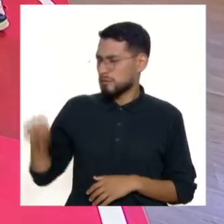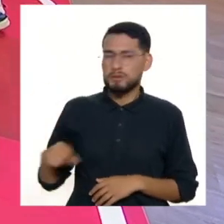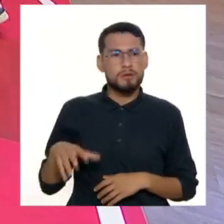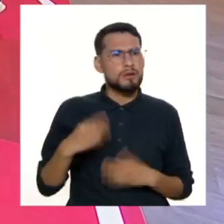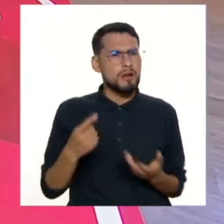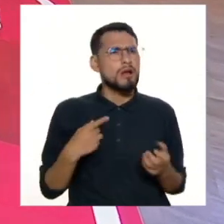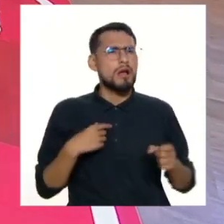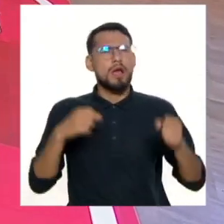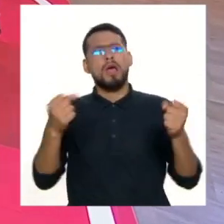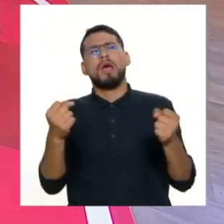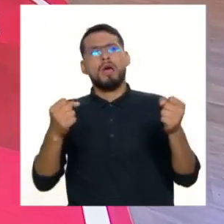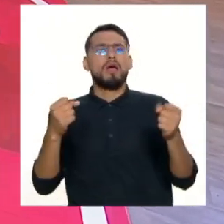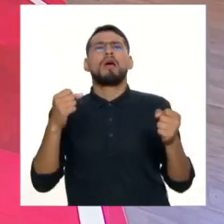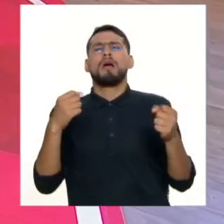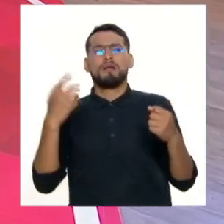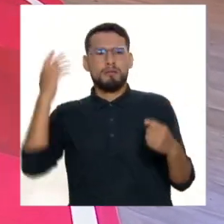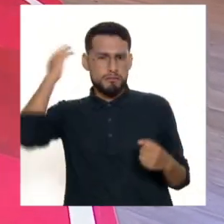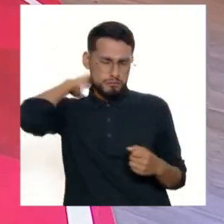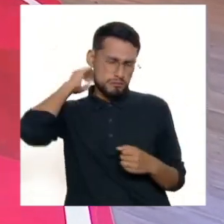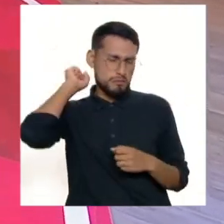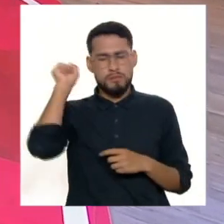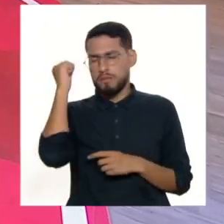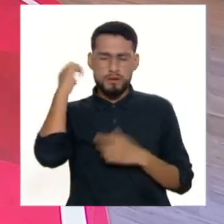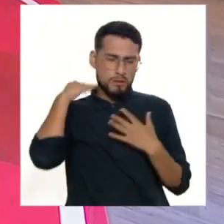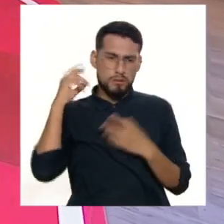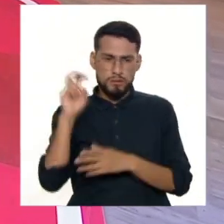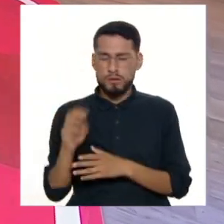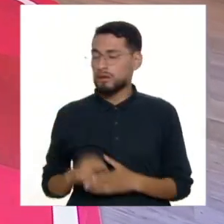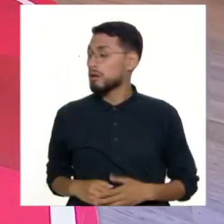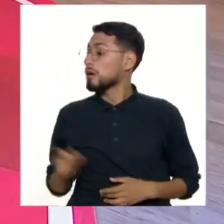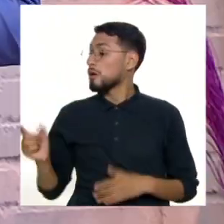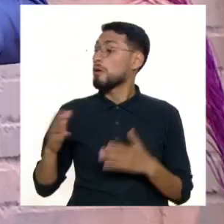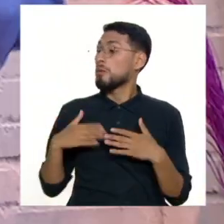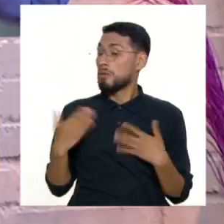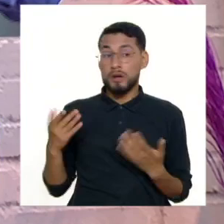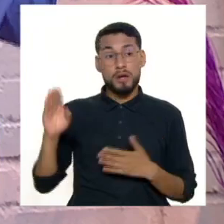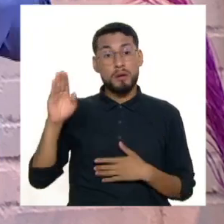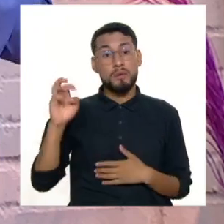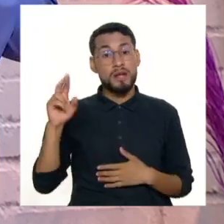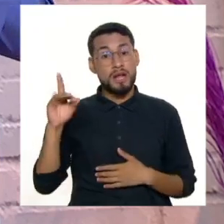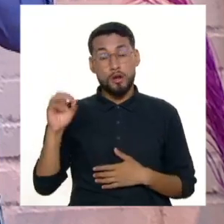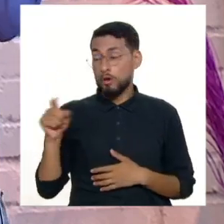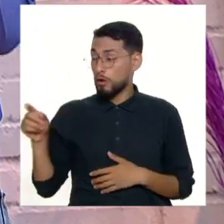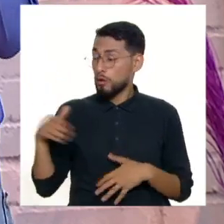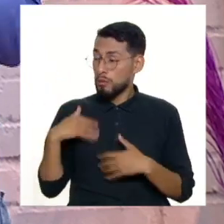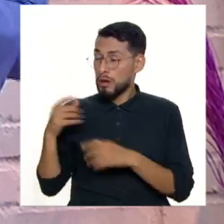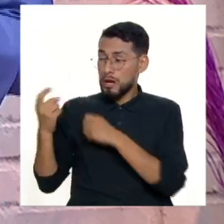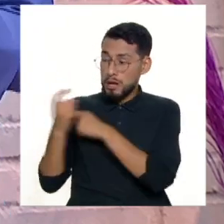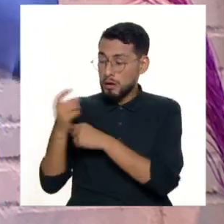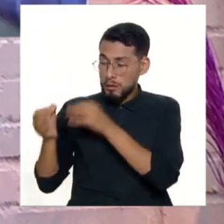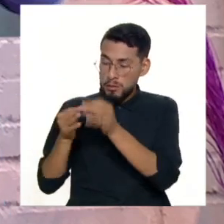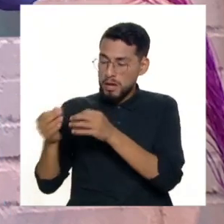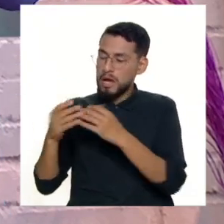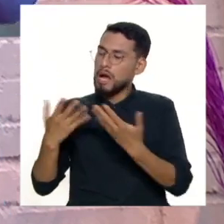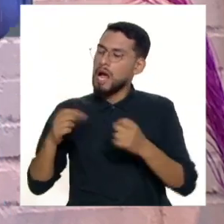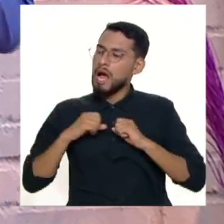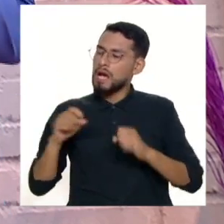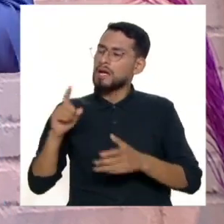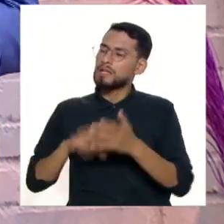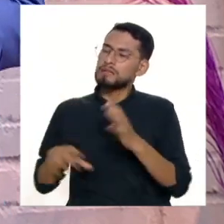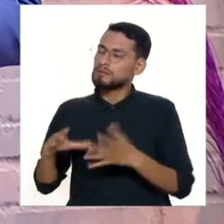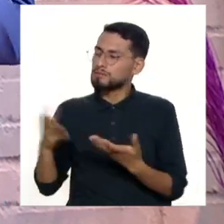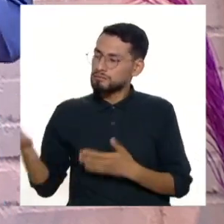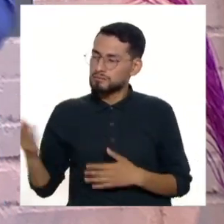tensión de estar manejando, se frían el cuello, la columna, ¿no? ¿Qué les parece si, Bernardo, nos enseñas algunos de los ejercicios que se hacen en